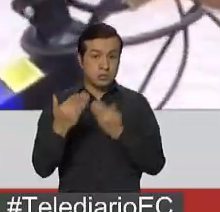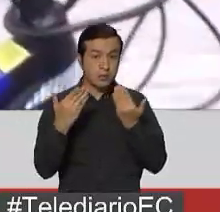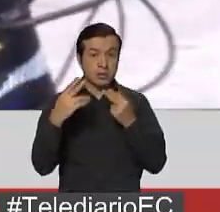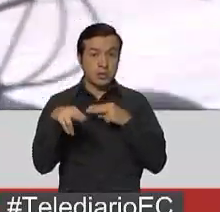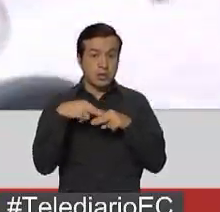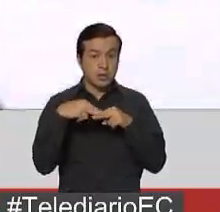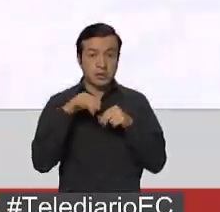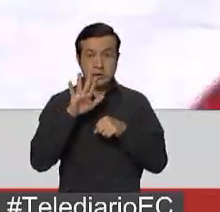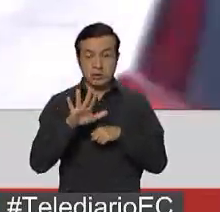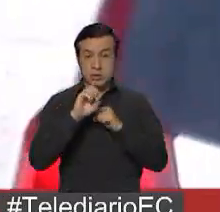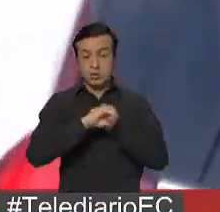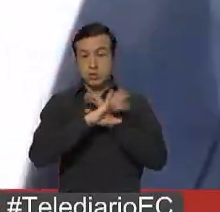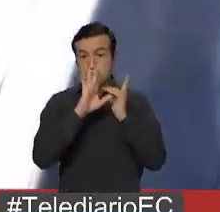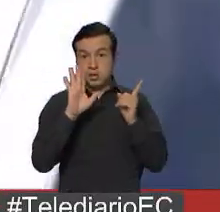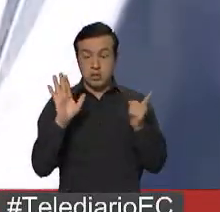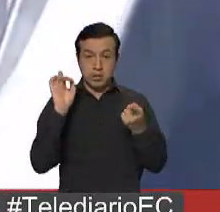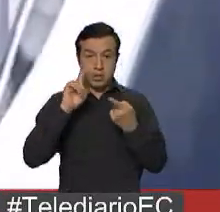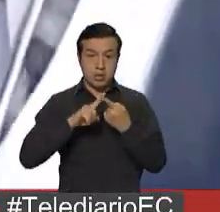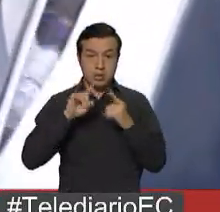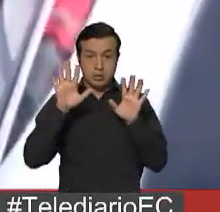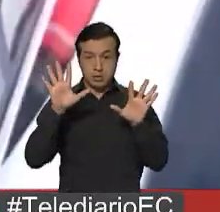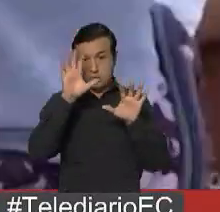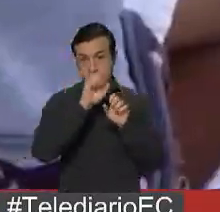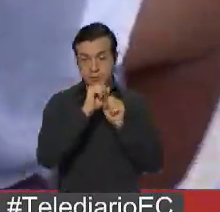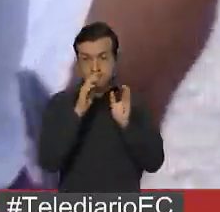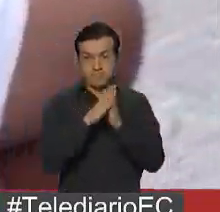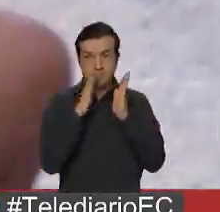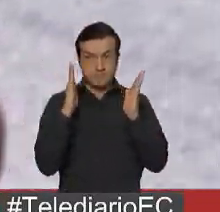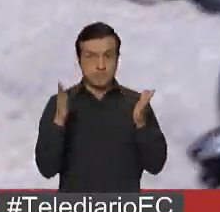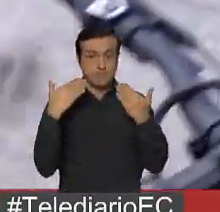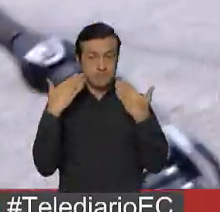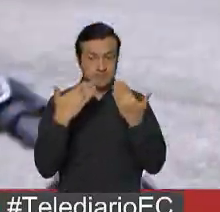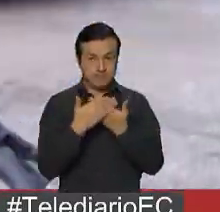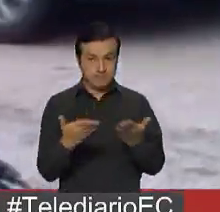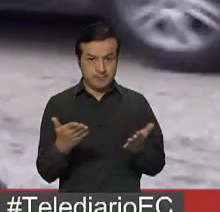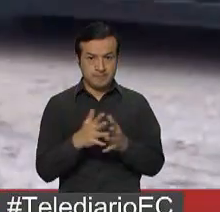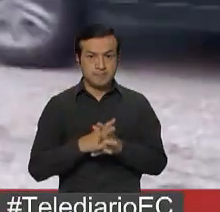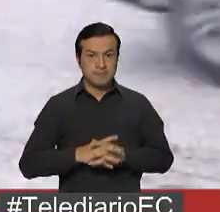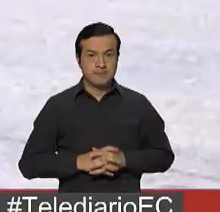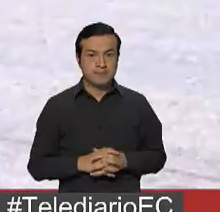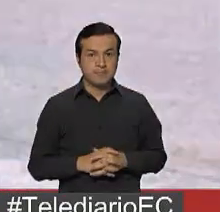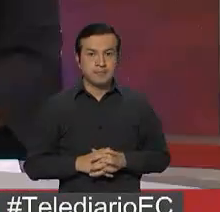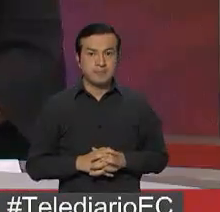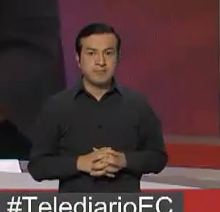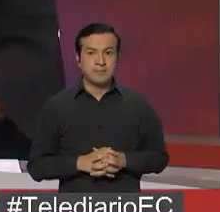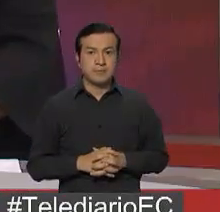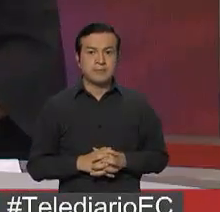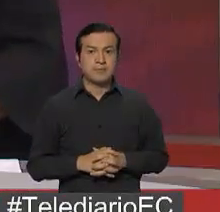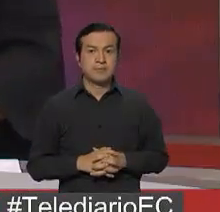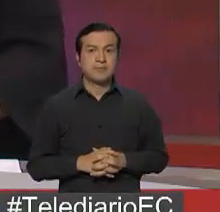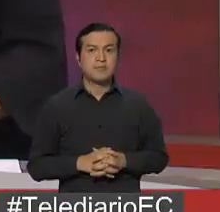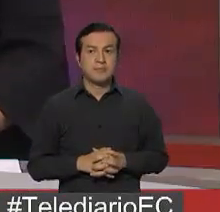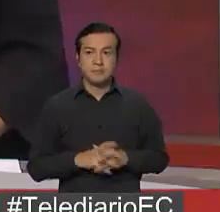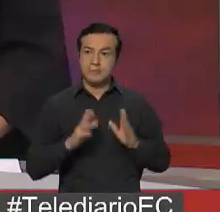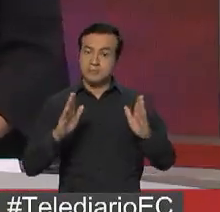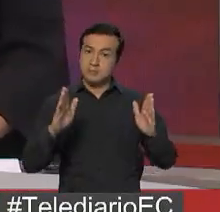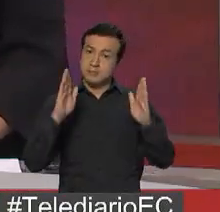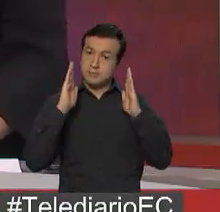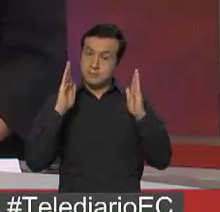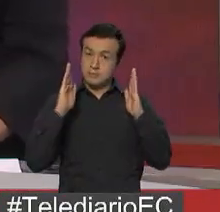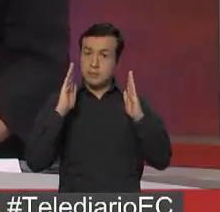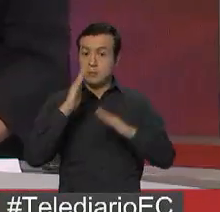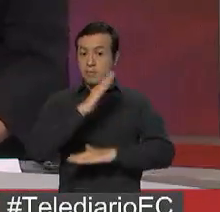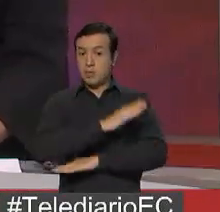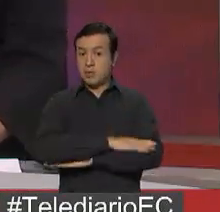será de 5 horas a 22 horas de guayaquil luis alfredo su nivel medios públicos y presté atención la